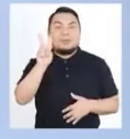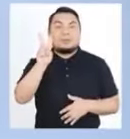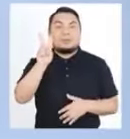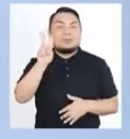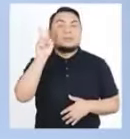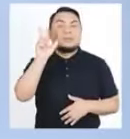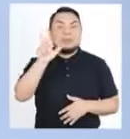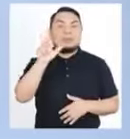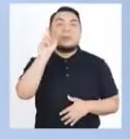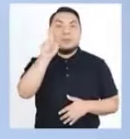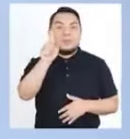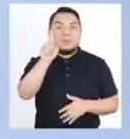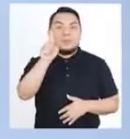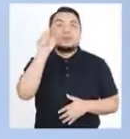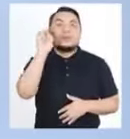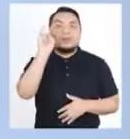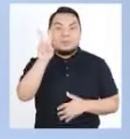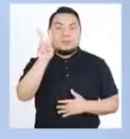1, 2, 3.